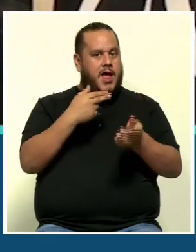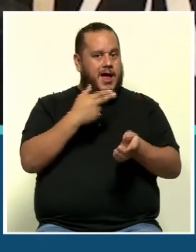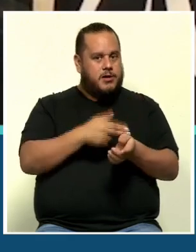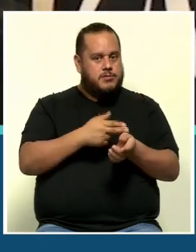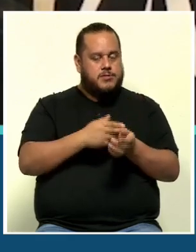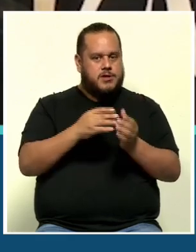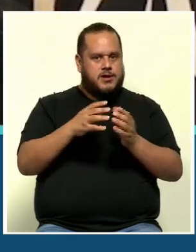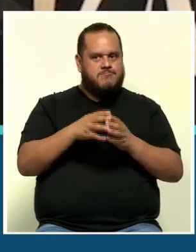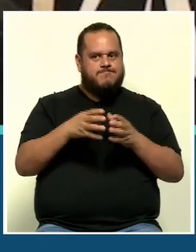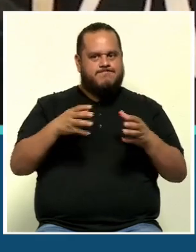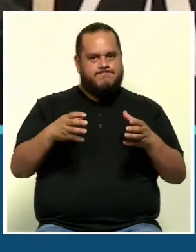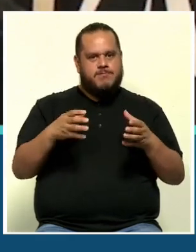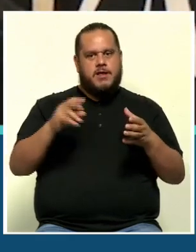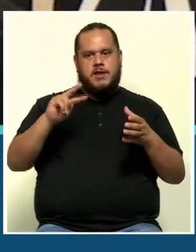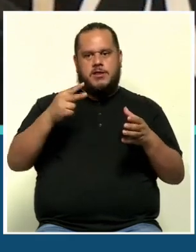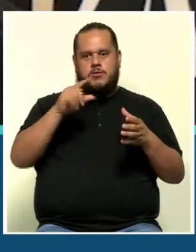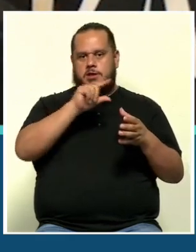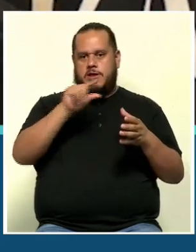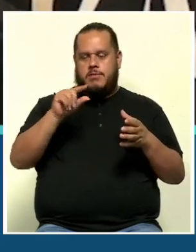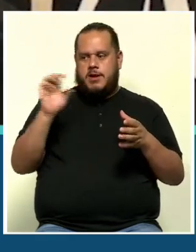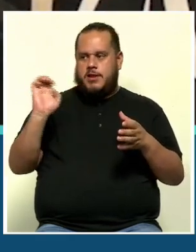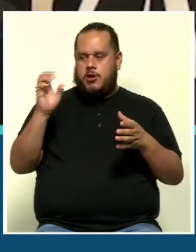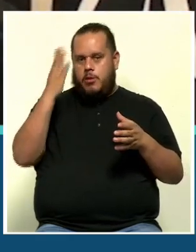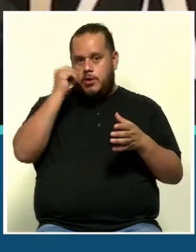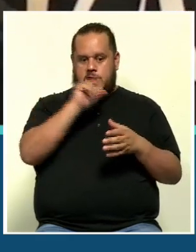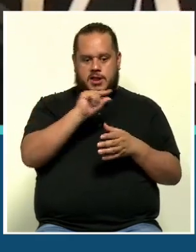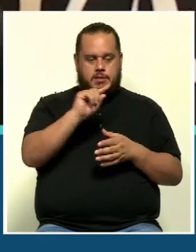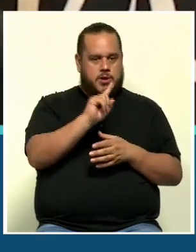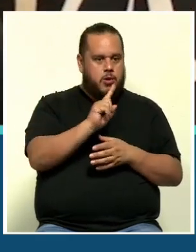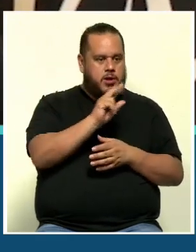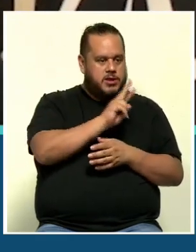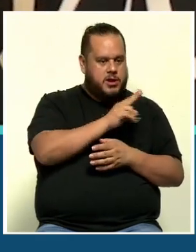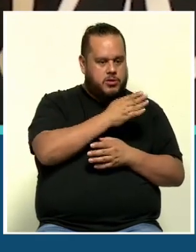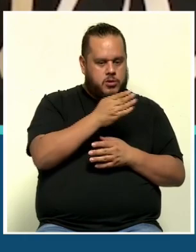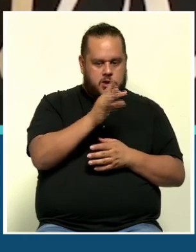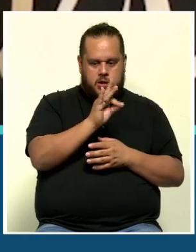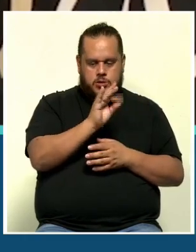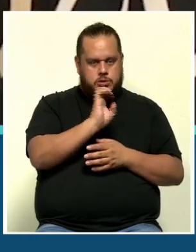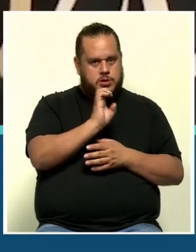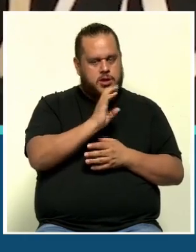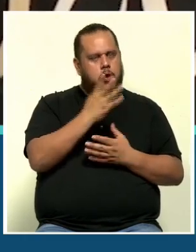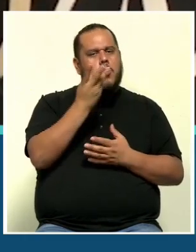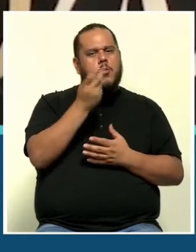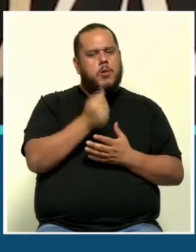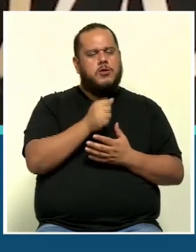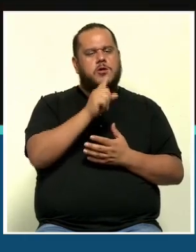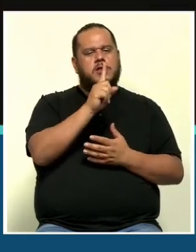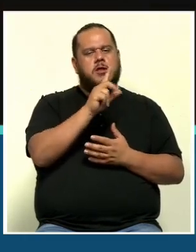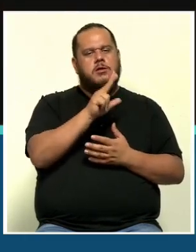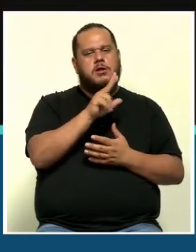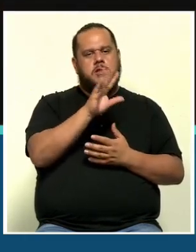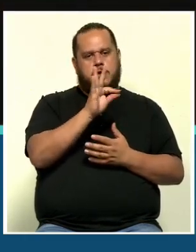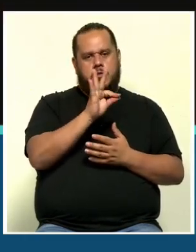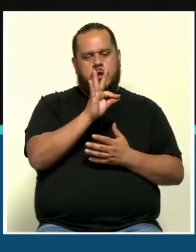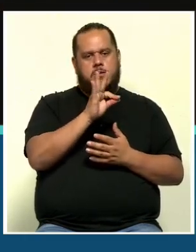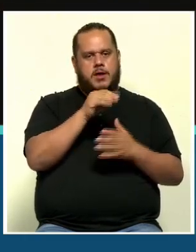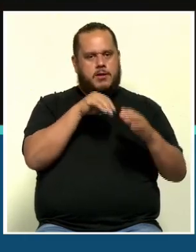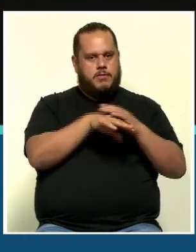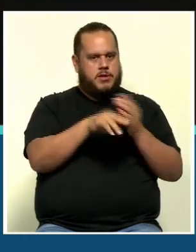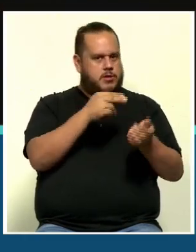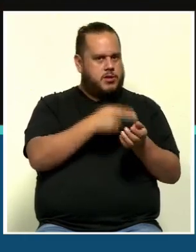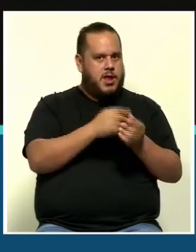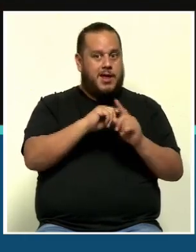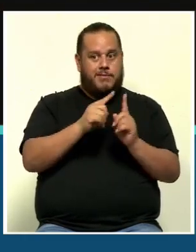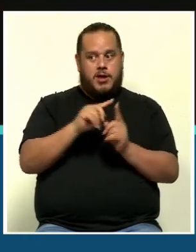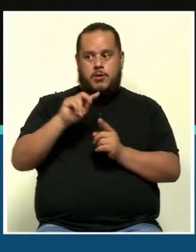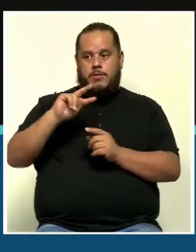aumentaron en la segunda semana de enero, ya que la semana 1, que abarcó del 2 al 8 de enero, se registraron 139 hospitalizaciones, mientras